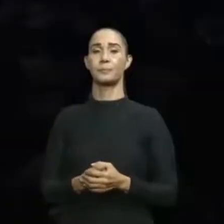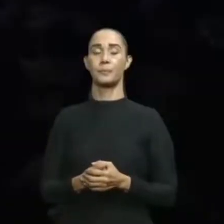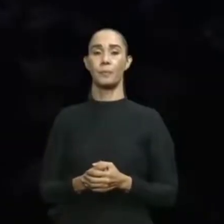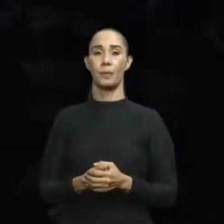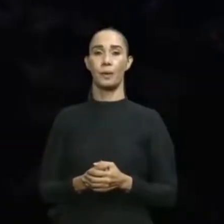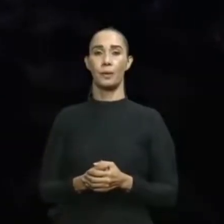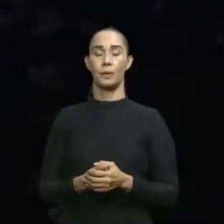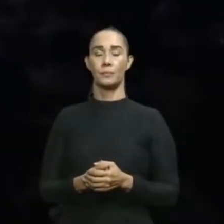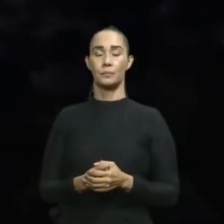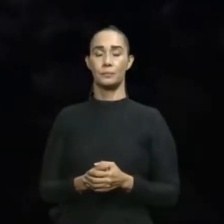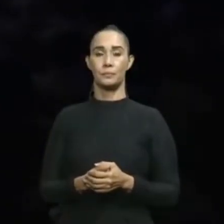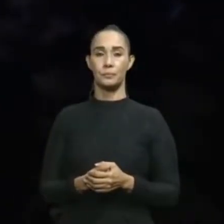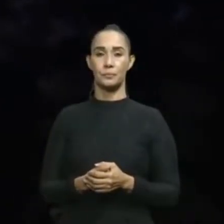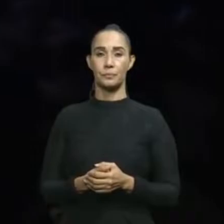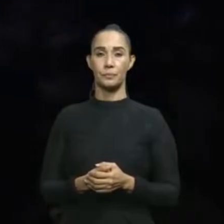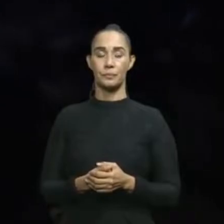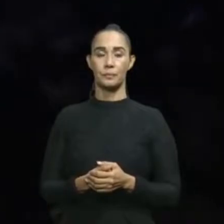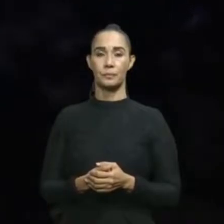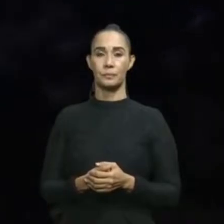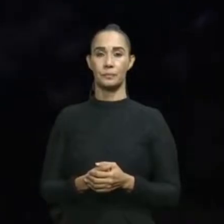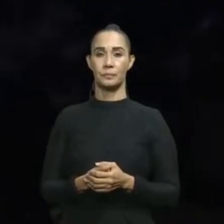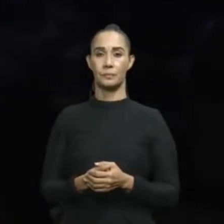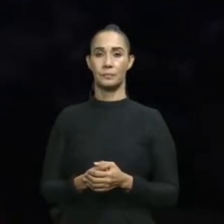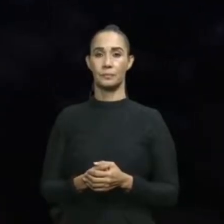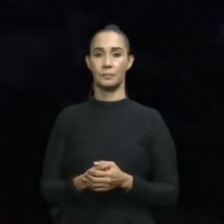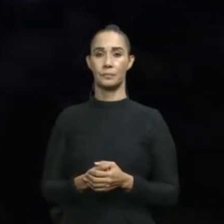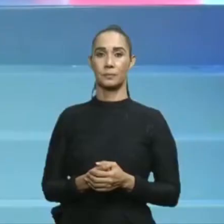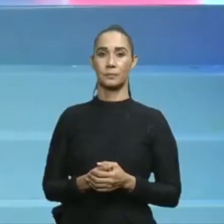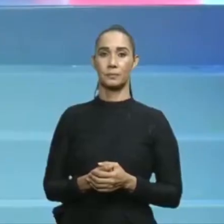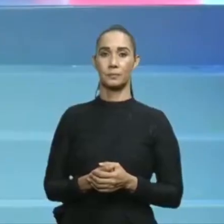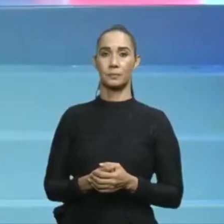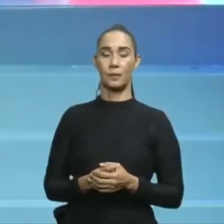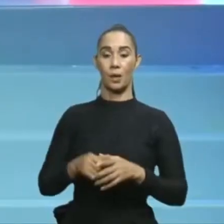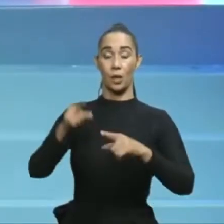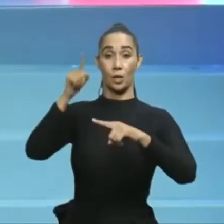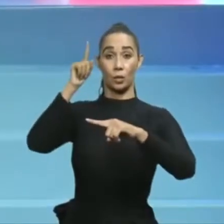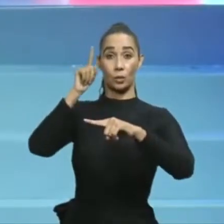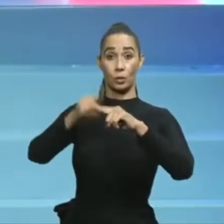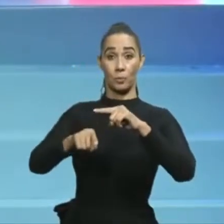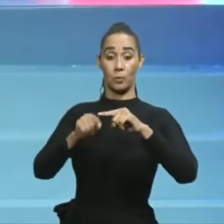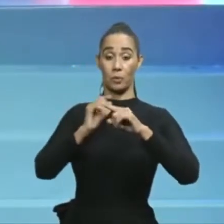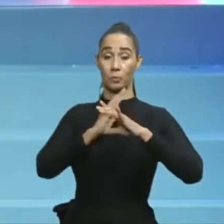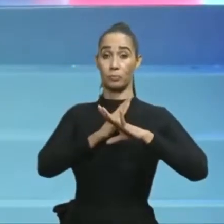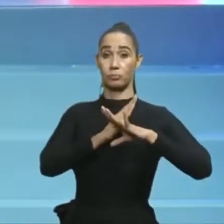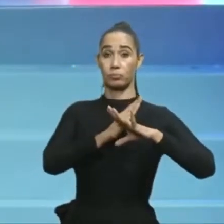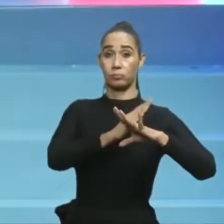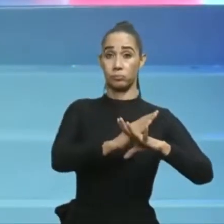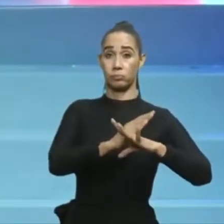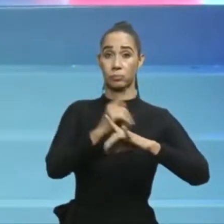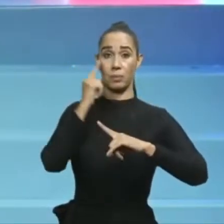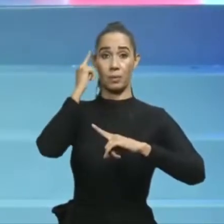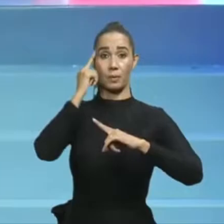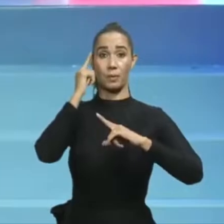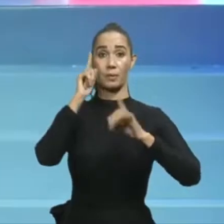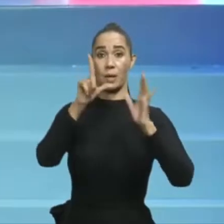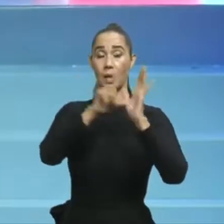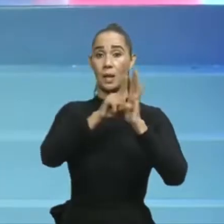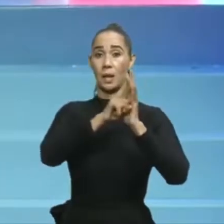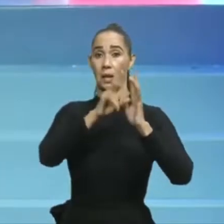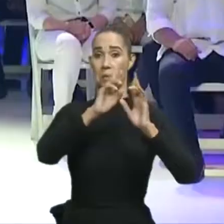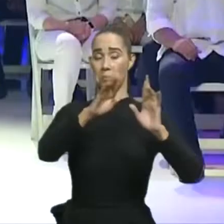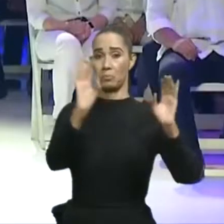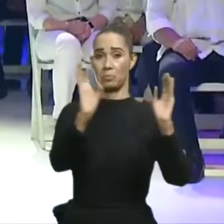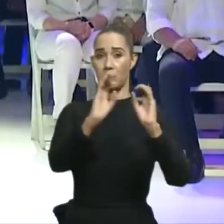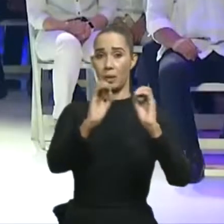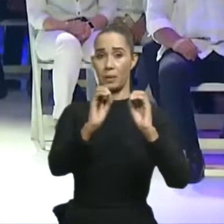no podemos no podemos todavía imitar que un individuo piense en vulnerar la ley ya sea